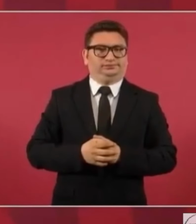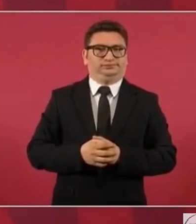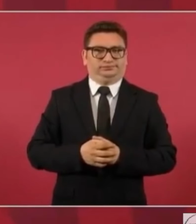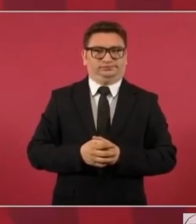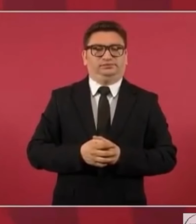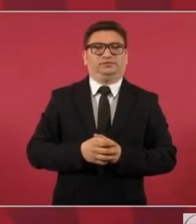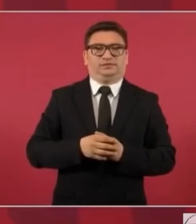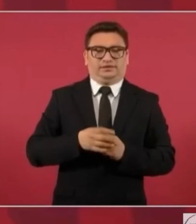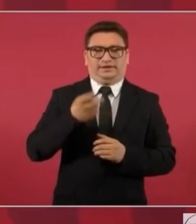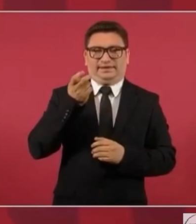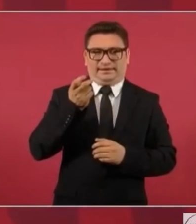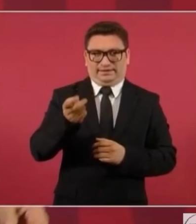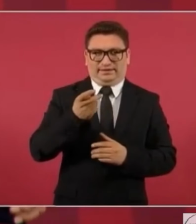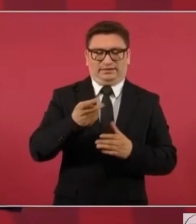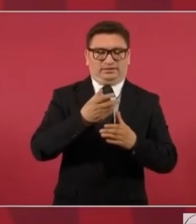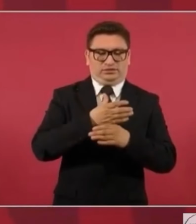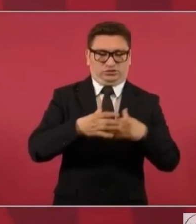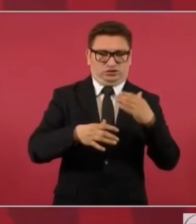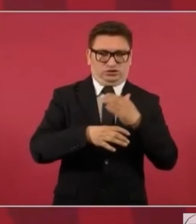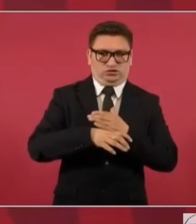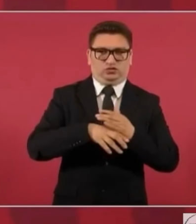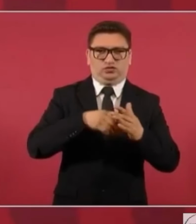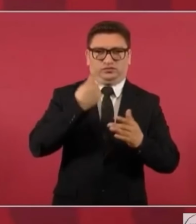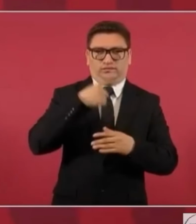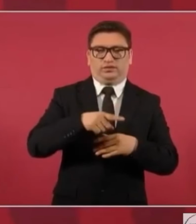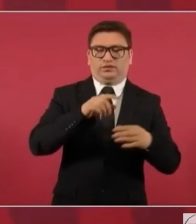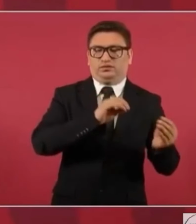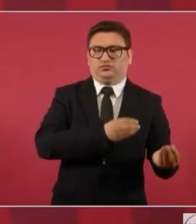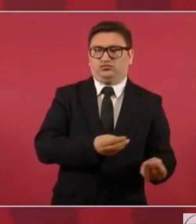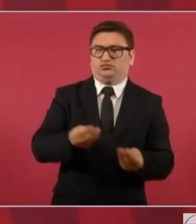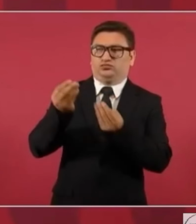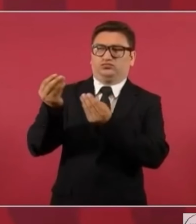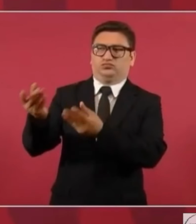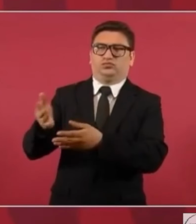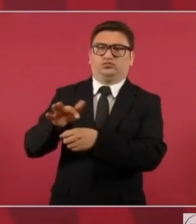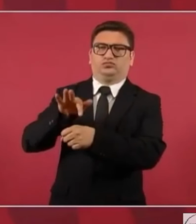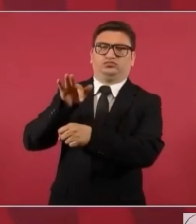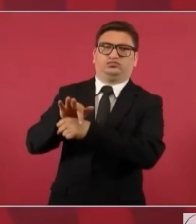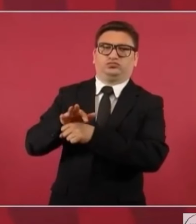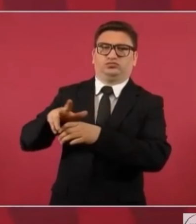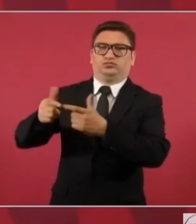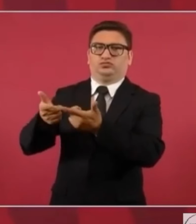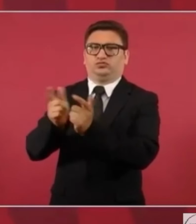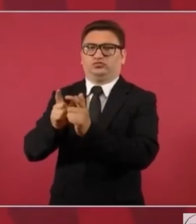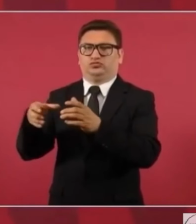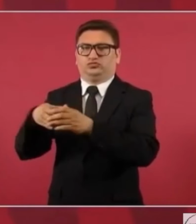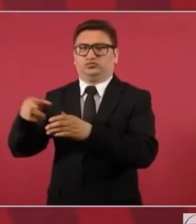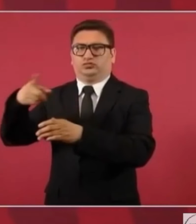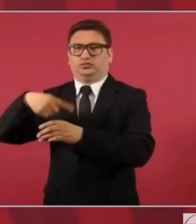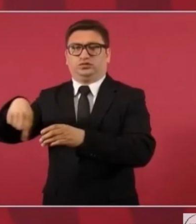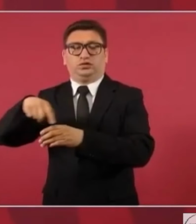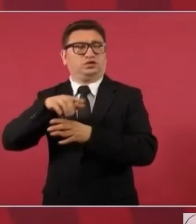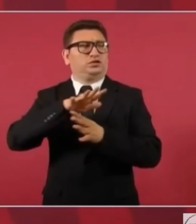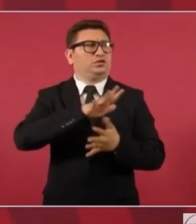el llevar a la práctica esta política de favorecer a una minoría a